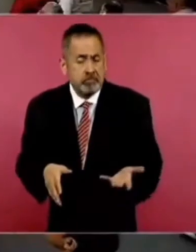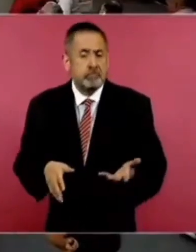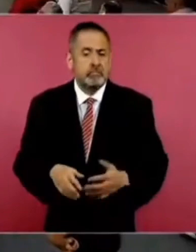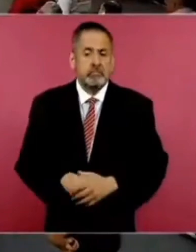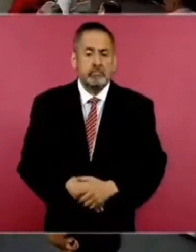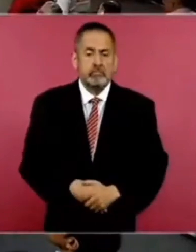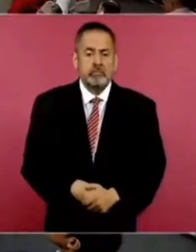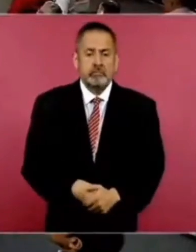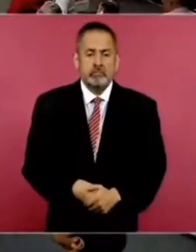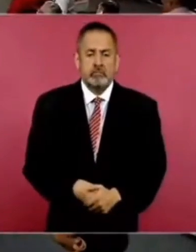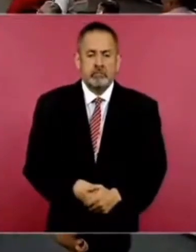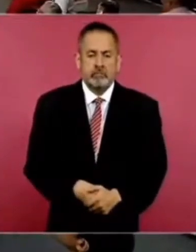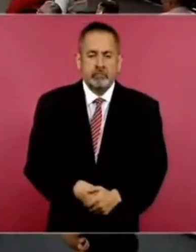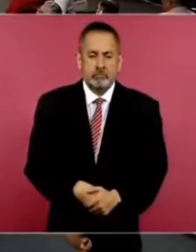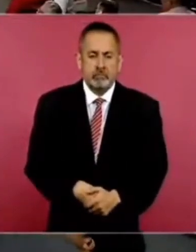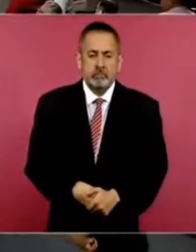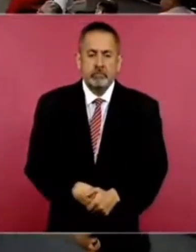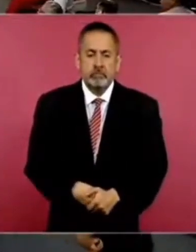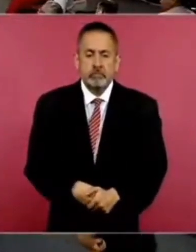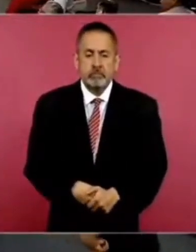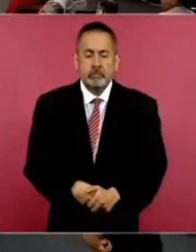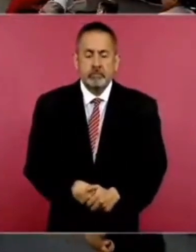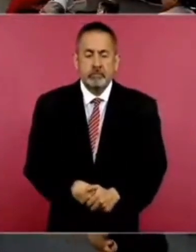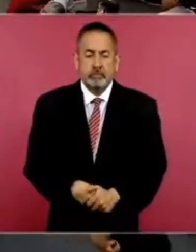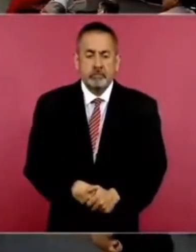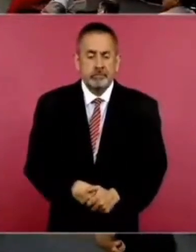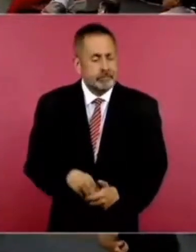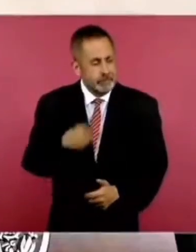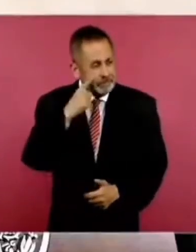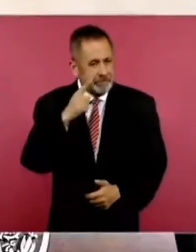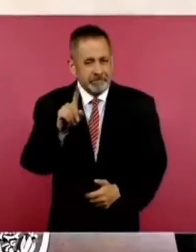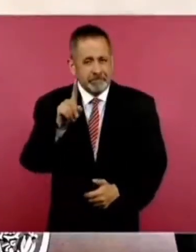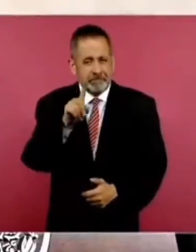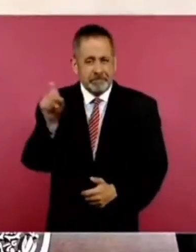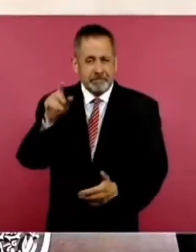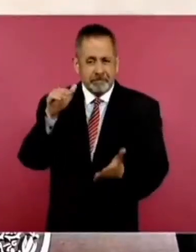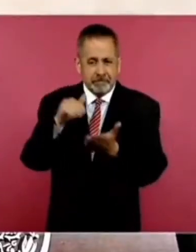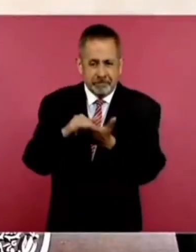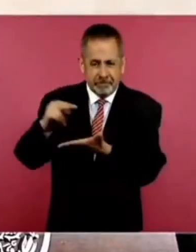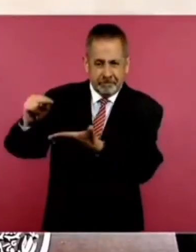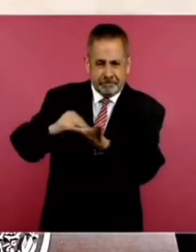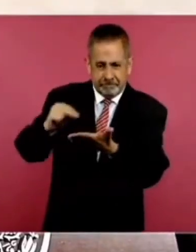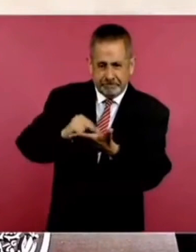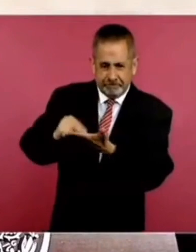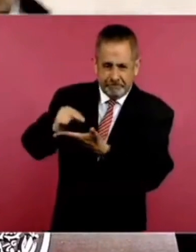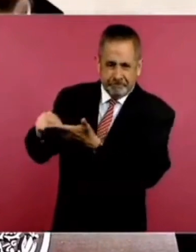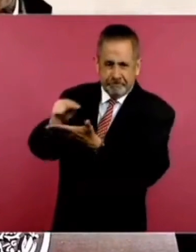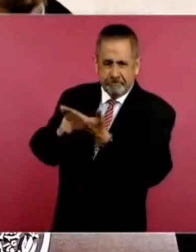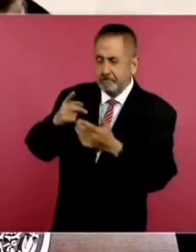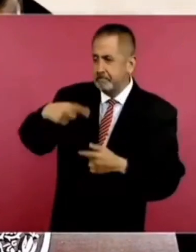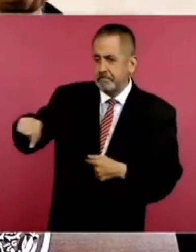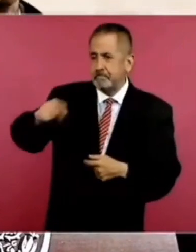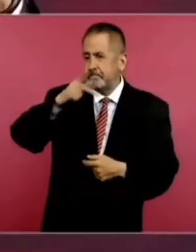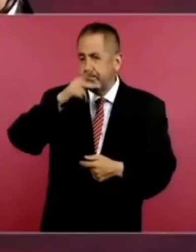¿Cuántos? 100,000 vinieron a presentar el lunes. 100,000 firmas de padres